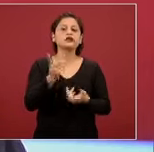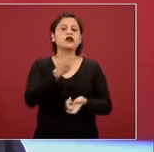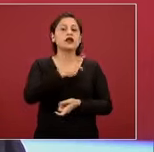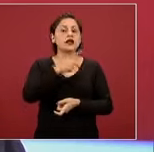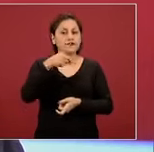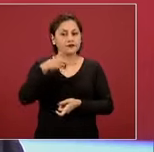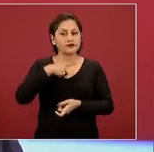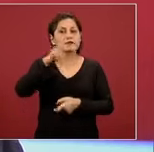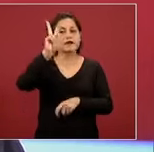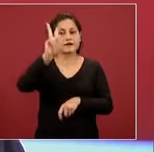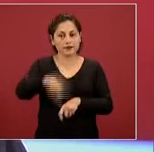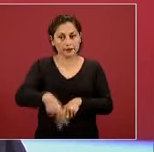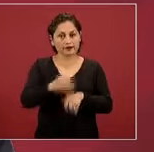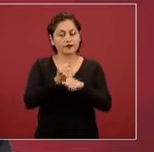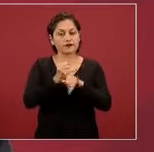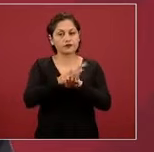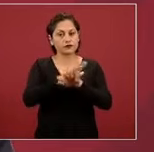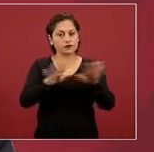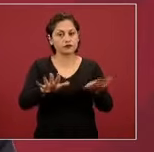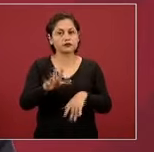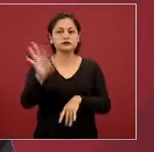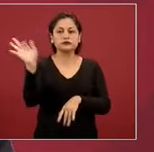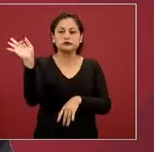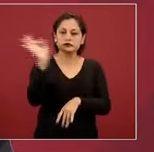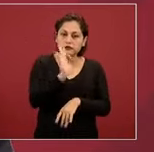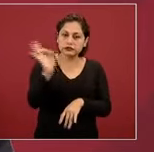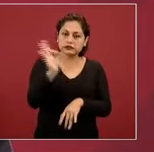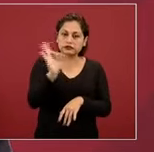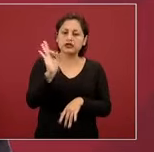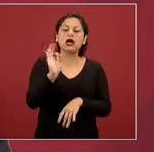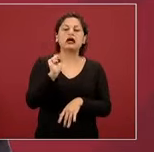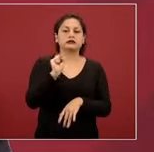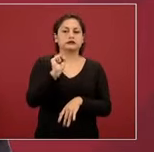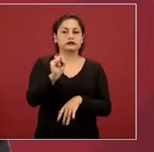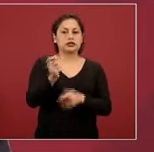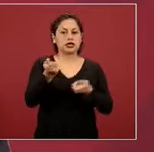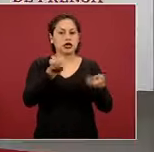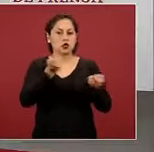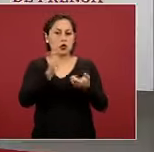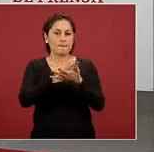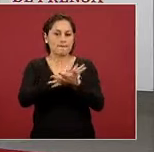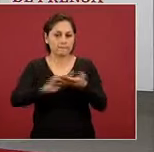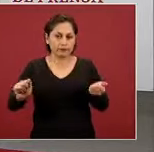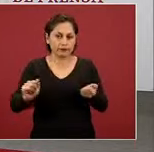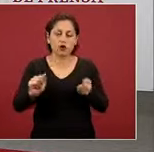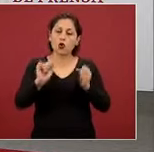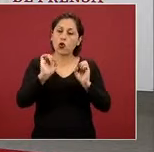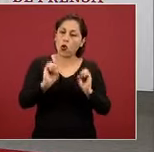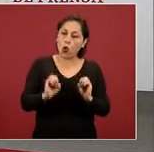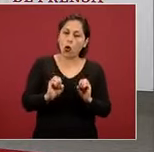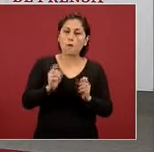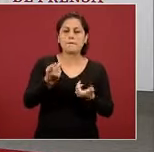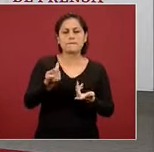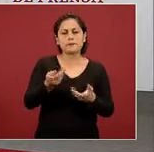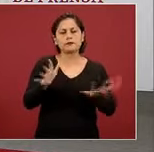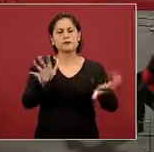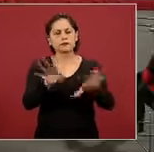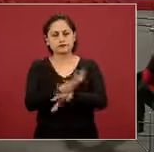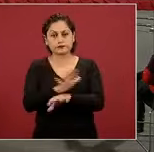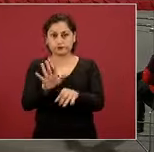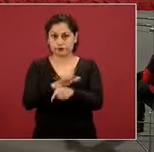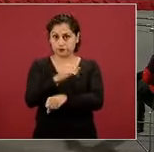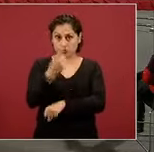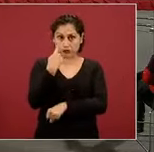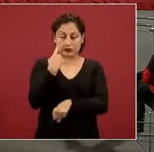la realidad, puestas en lo que es posible lograr de control epidémico de una enfermedad genuinamente emergente,